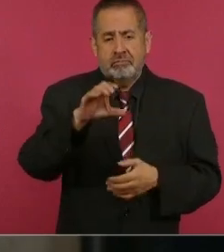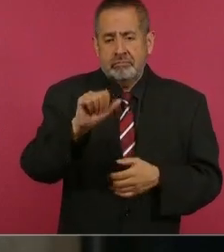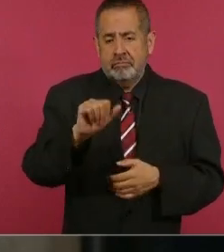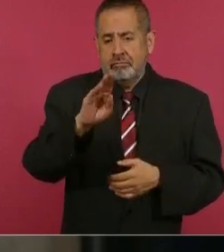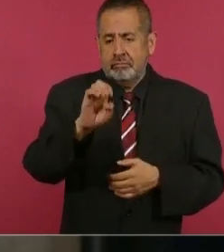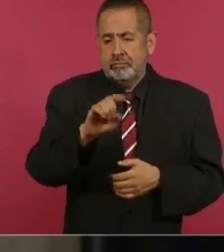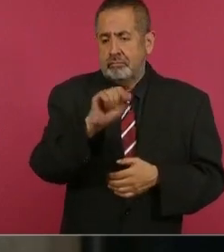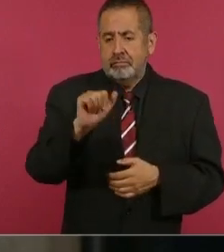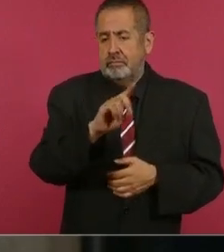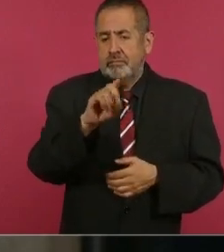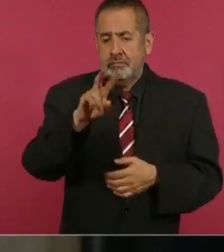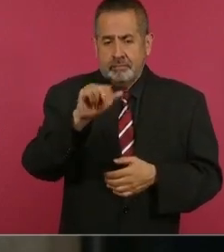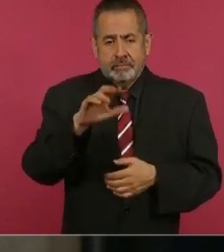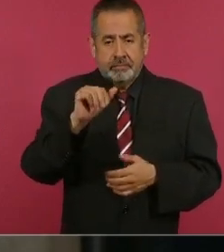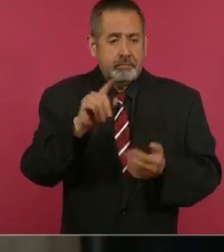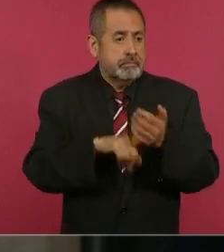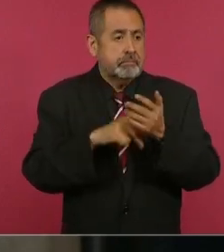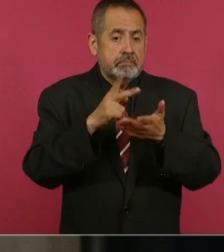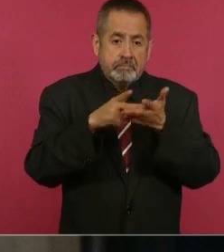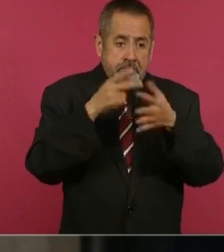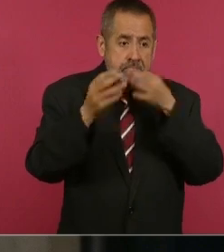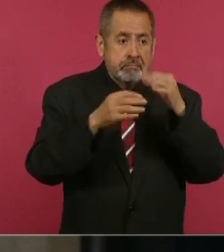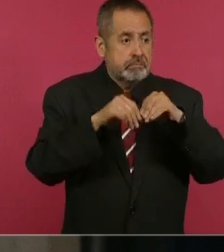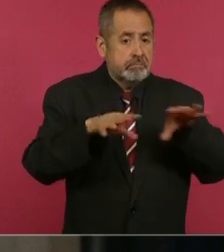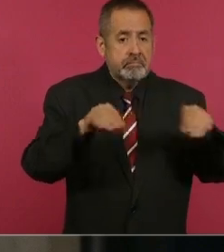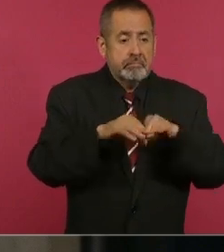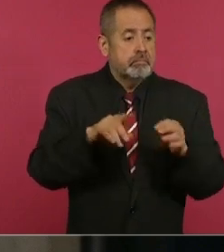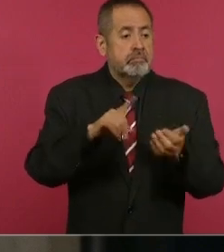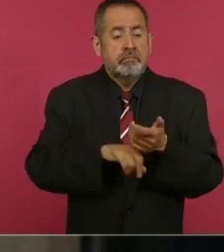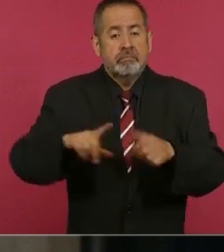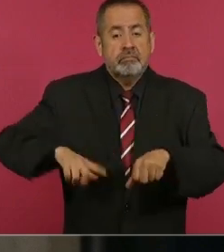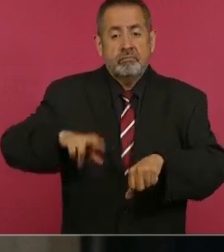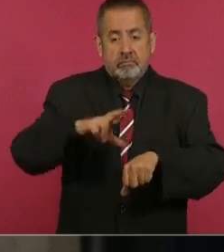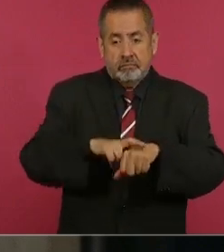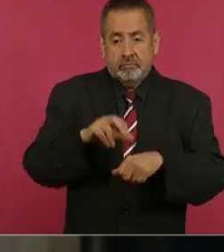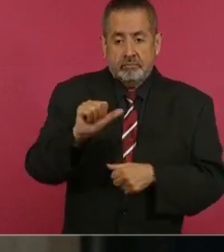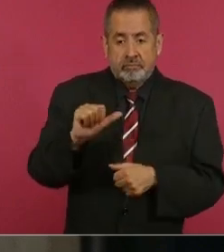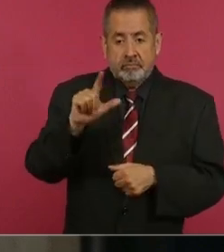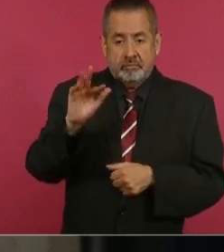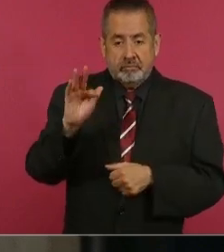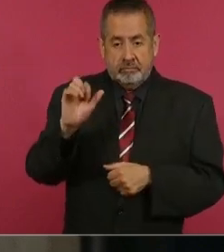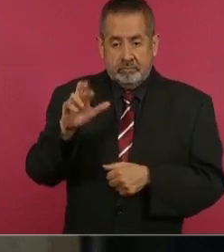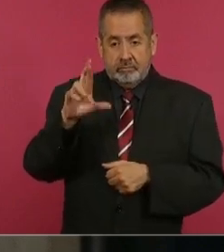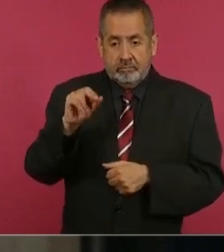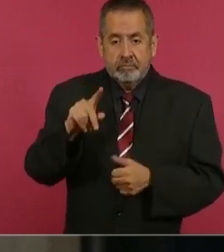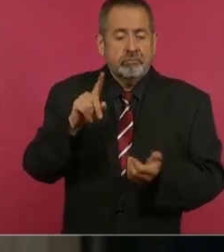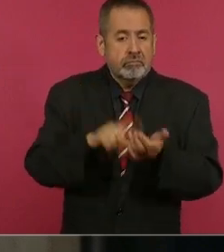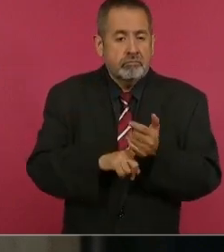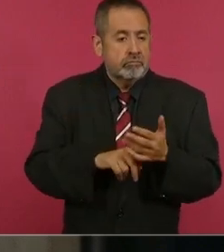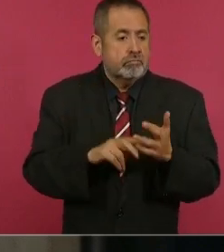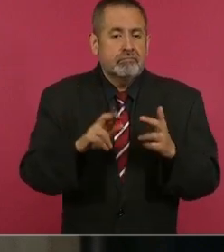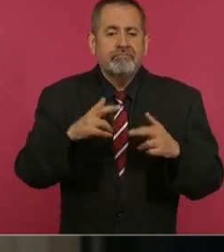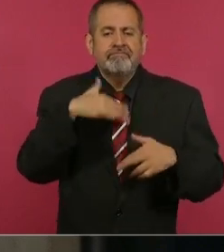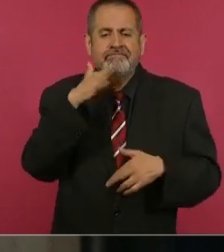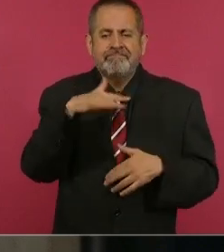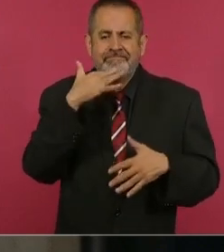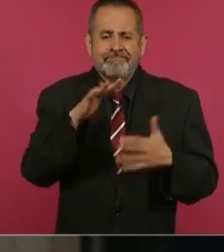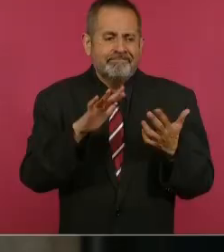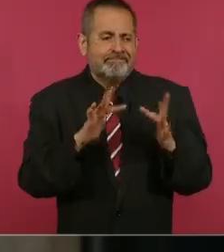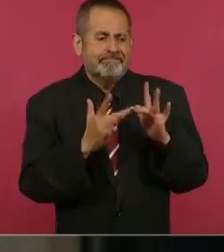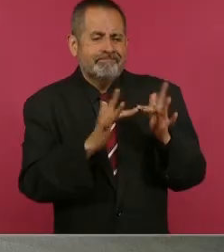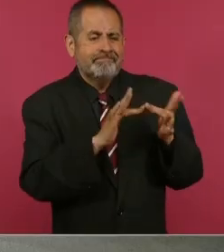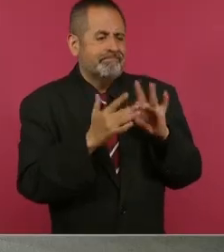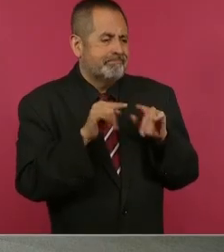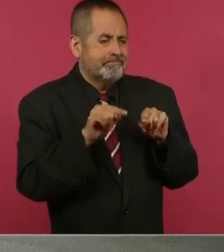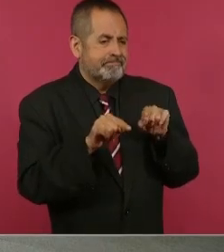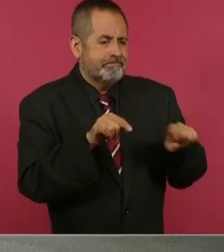Ha salido en varios medios de comunicación que el gobernador Alfaro tiene una gran red de corrupción que ha